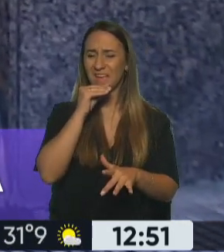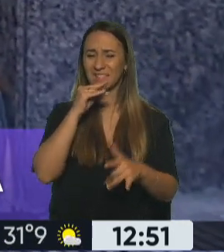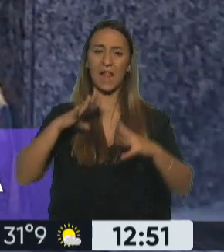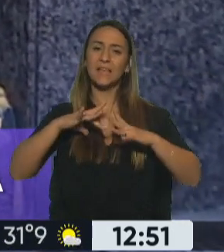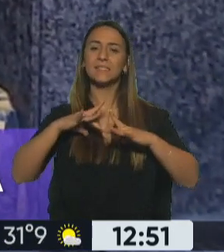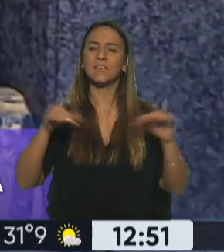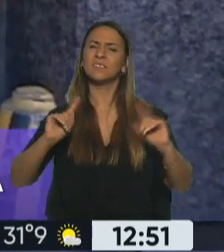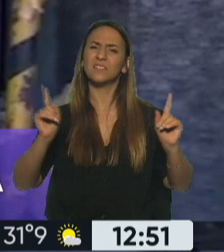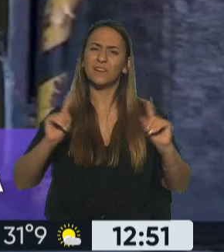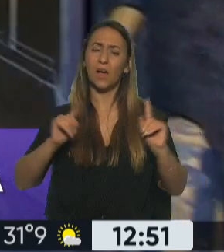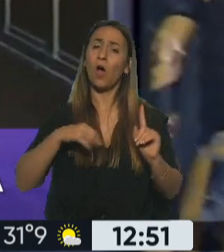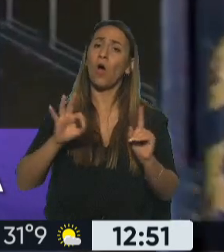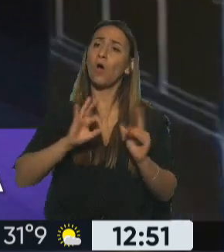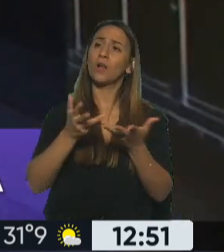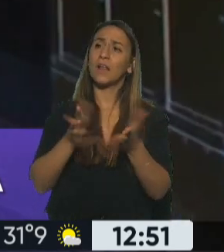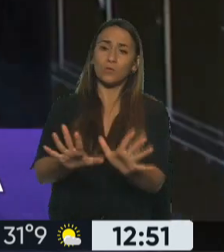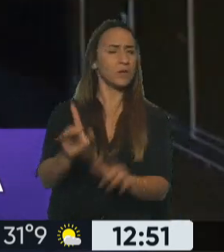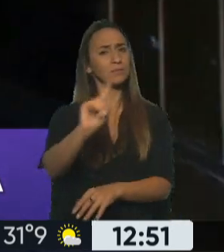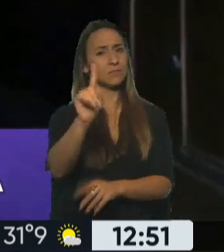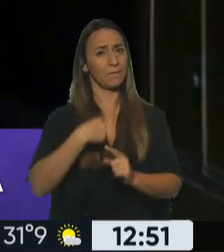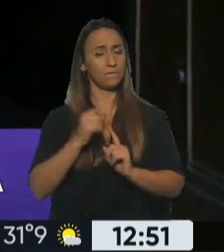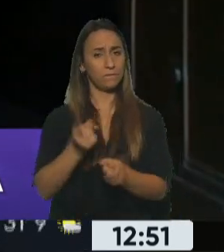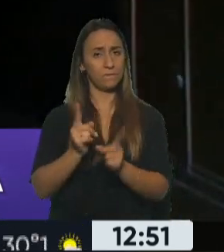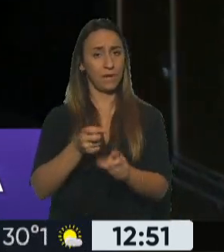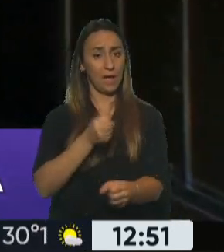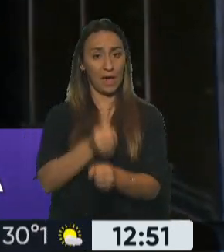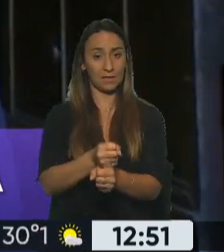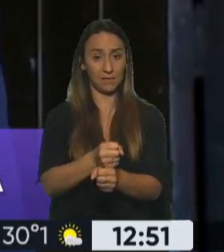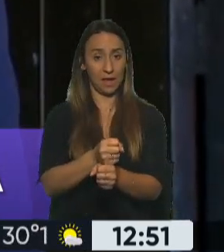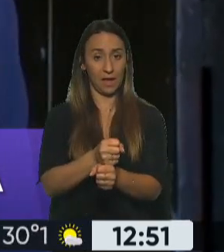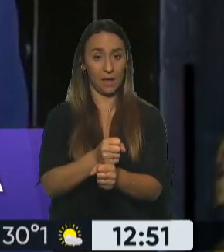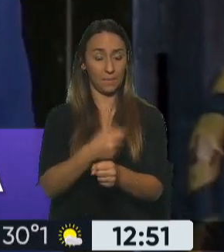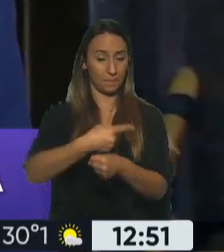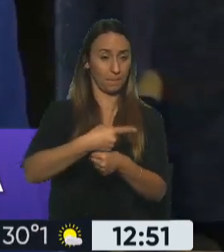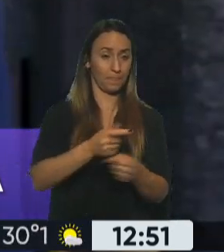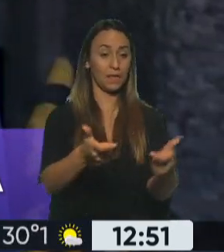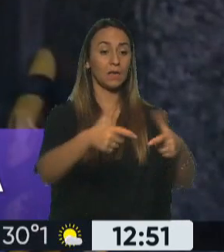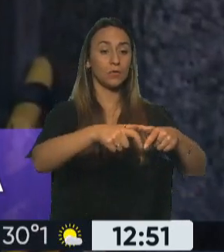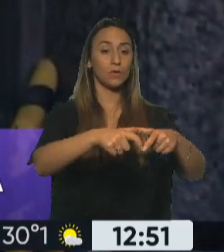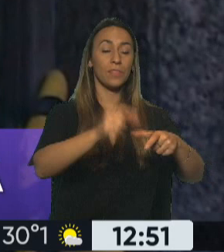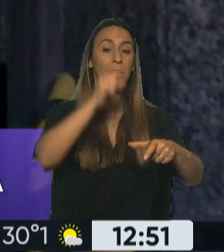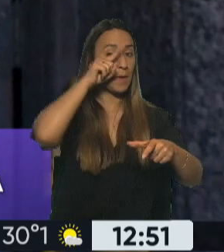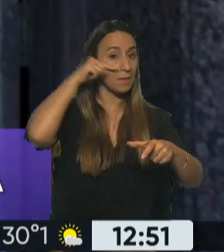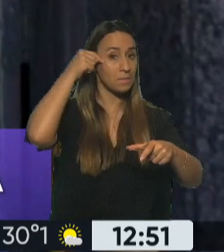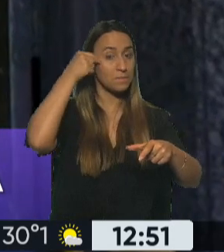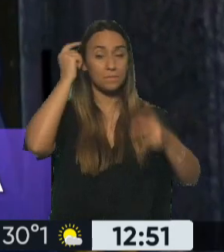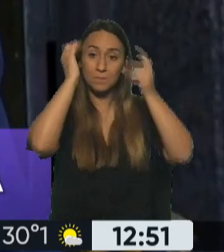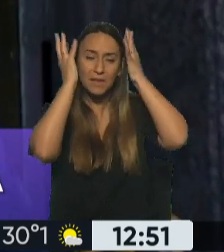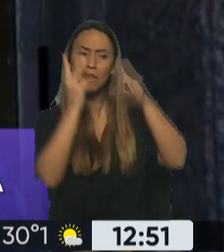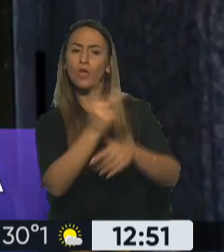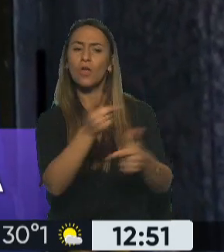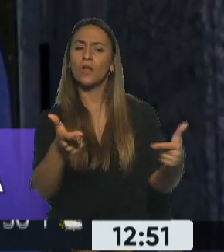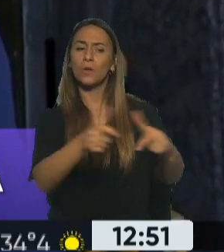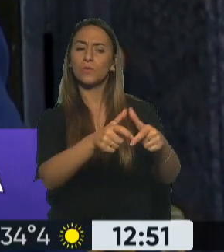ni tiene pensado renunciar hasta que termine eh la reunión ent alber Fernández y Javier m que